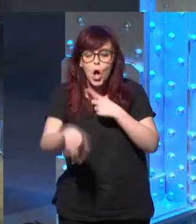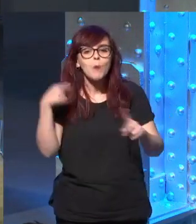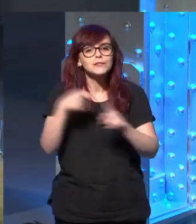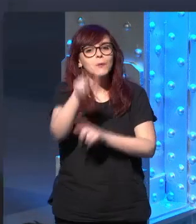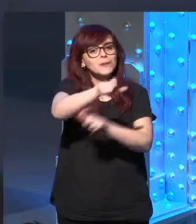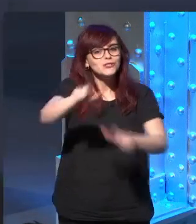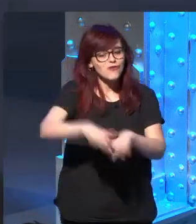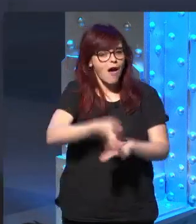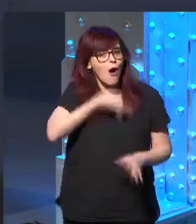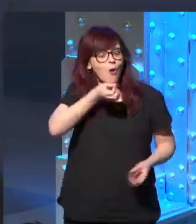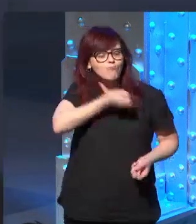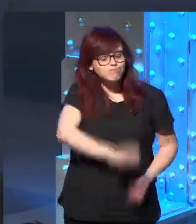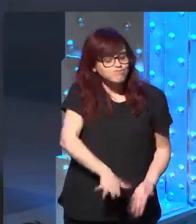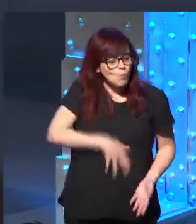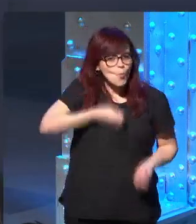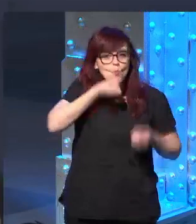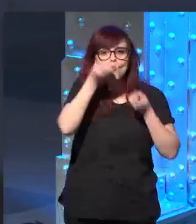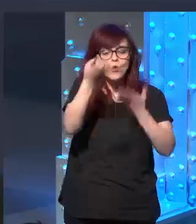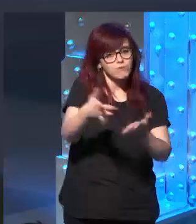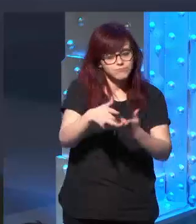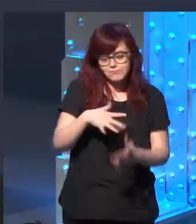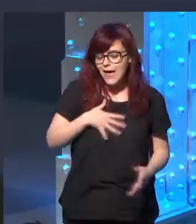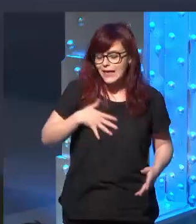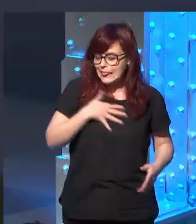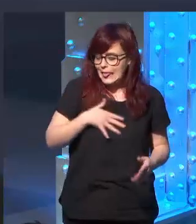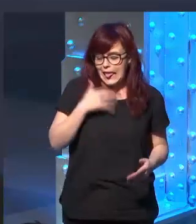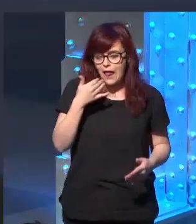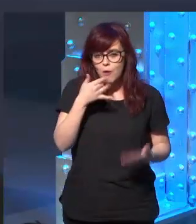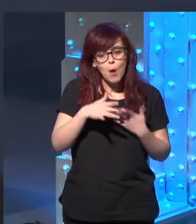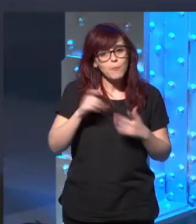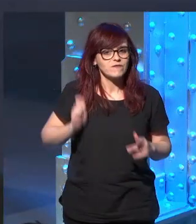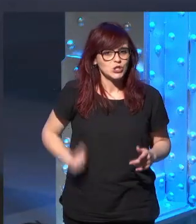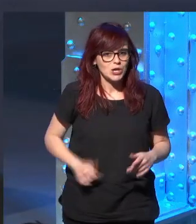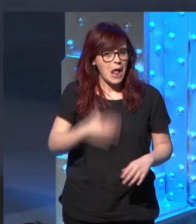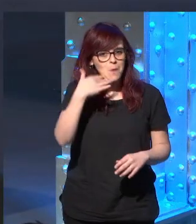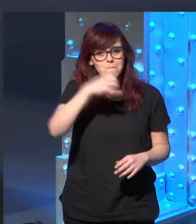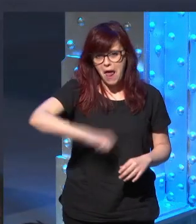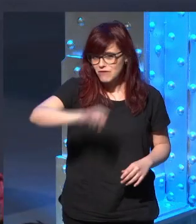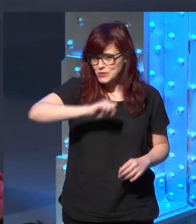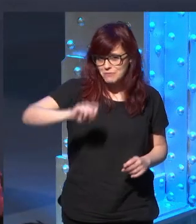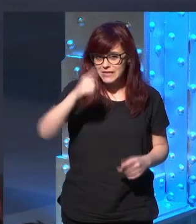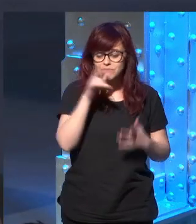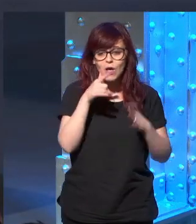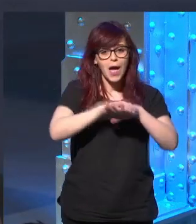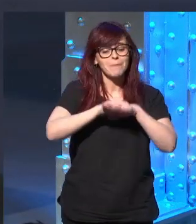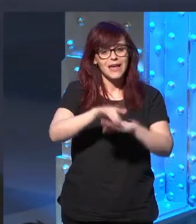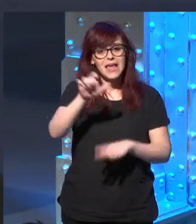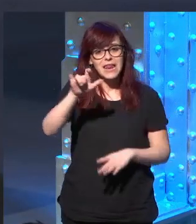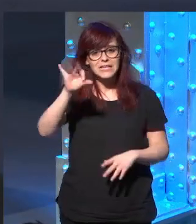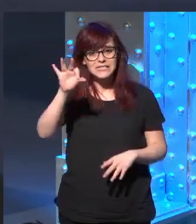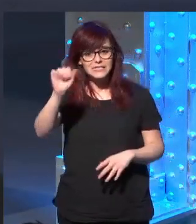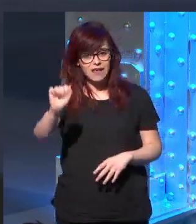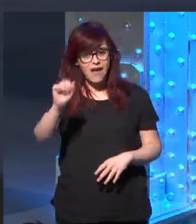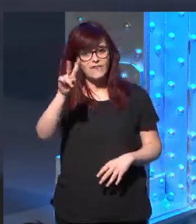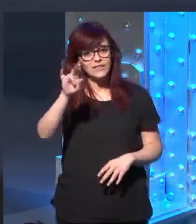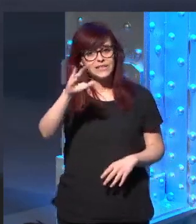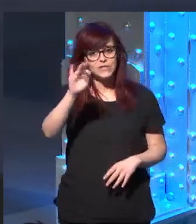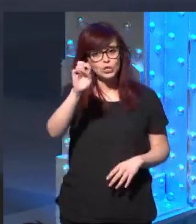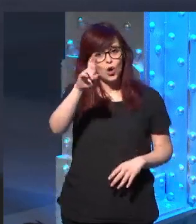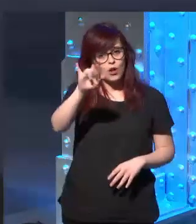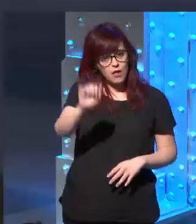historias. Y estoy encantada porque me parece de las profesiones más maravillosas. Mi amiga Elisa Victoria, que es escritora